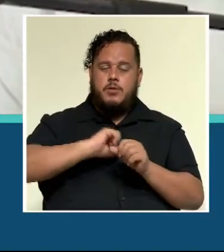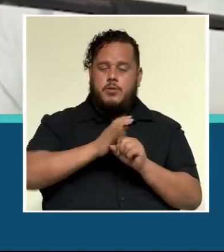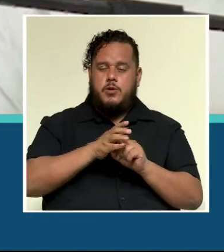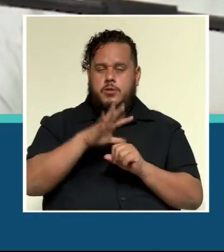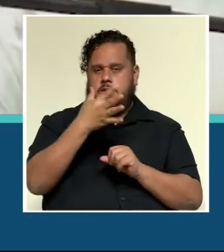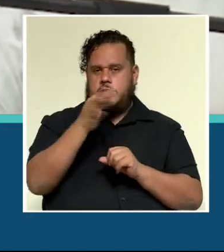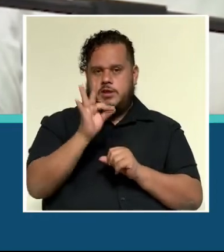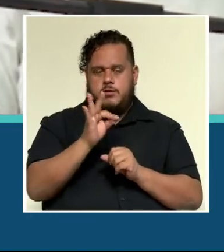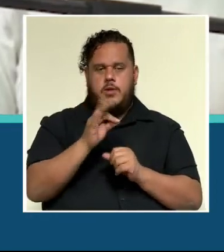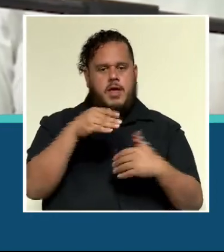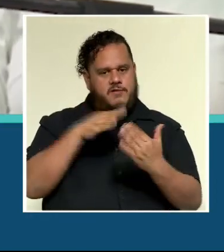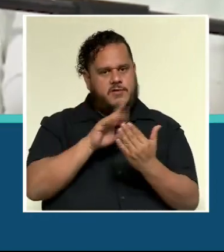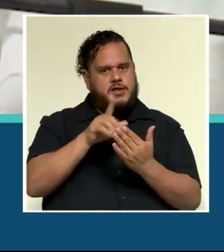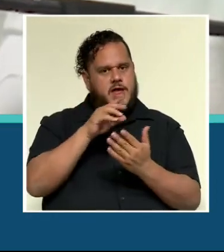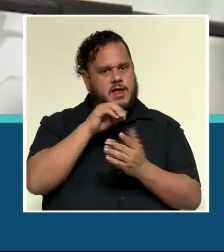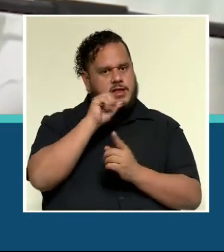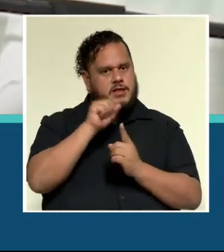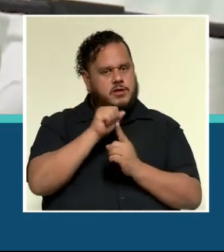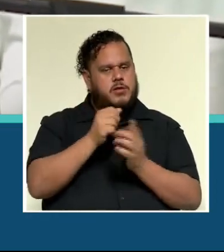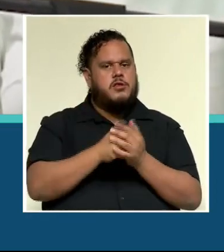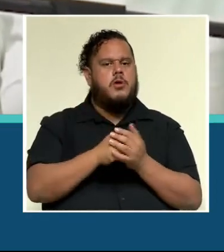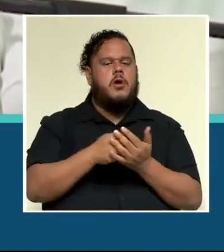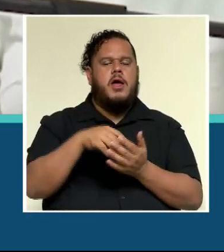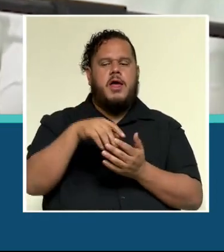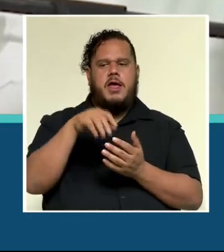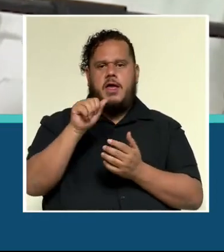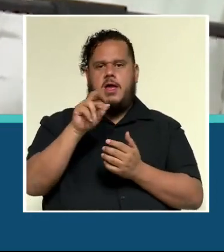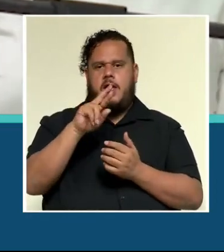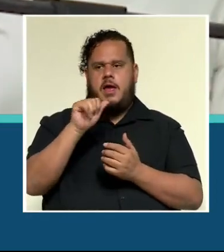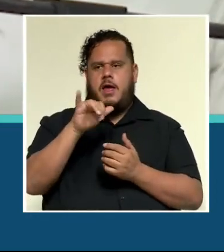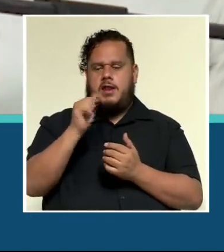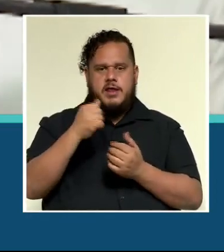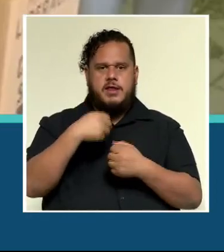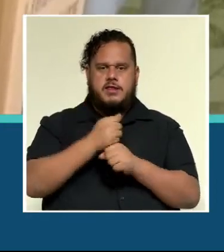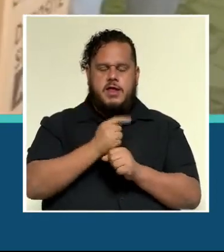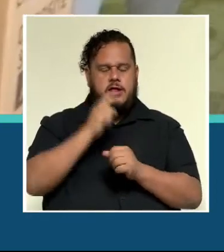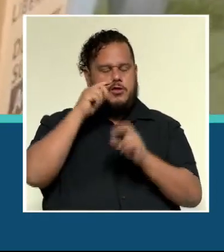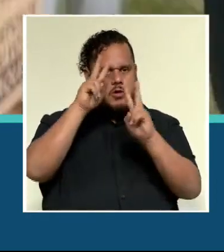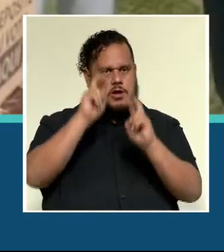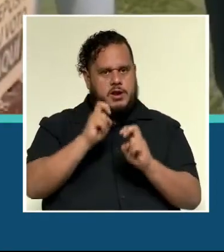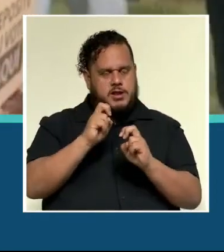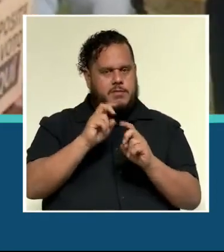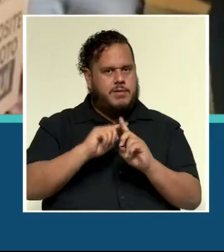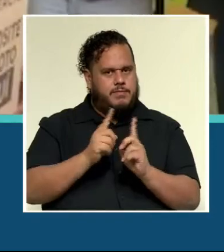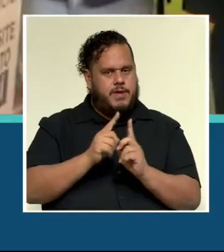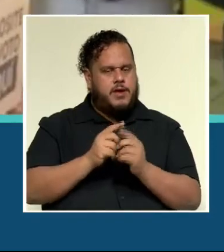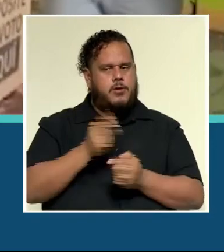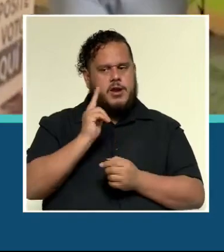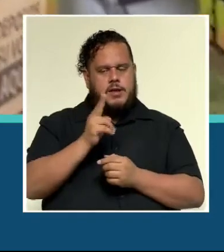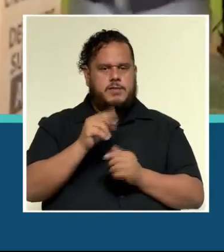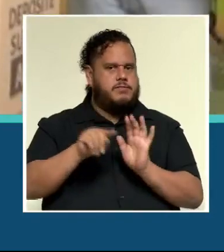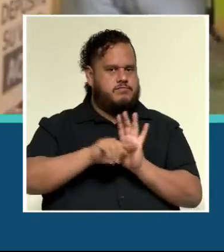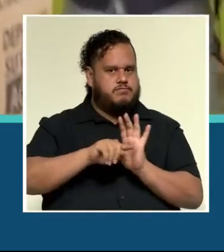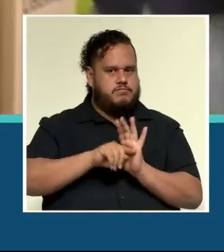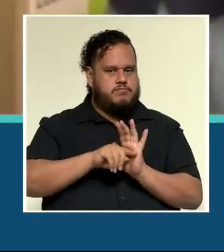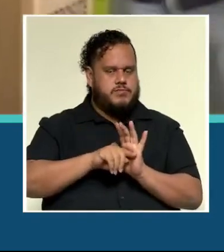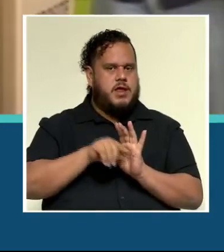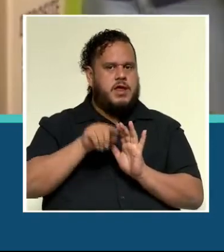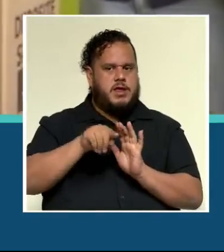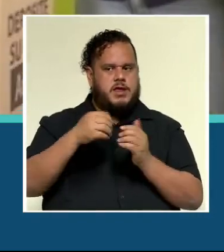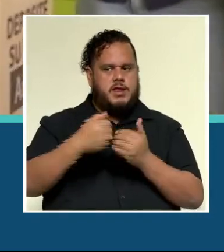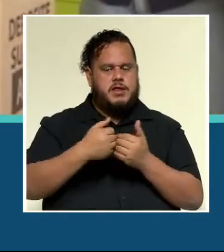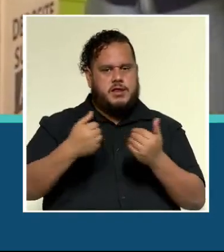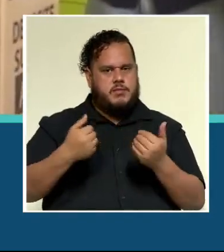COVID-19. Ante esta situación, el aspirante verdiblanco se sometió a la prueba correspondiente. Sin embargo, la misma salió negativa y se encuentra